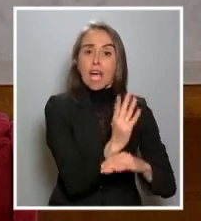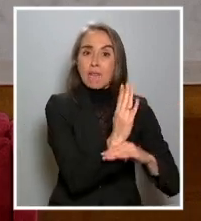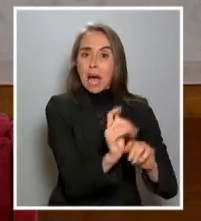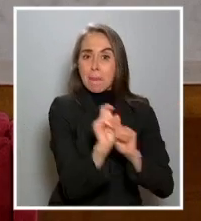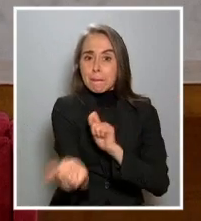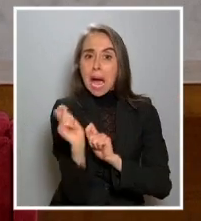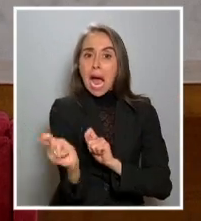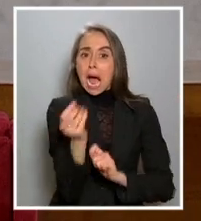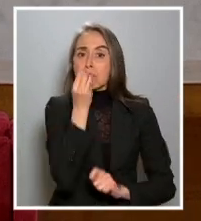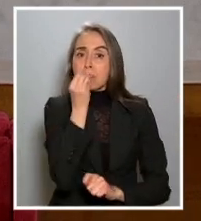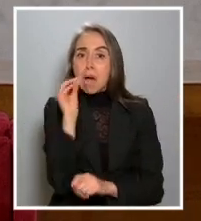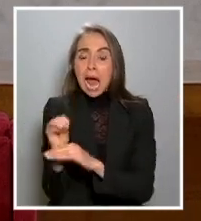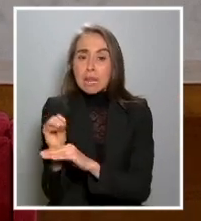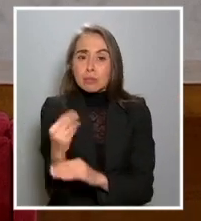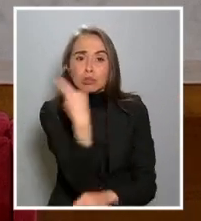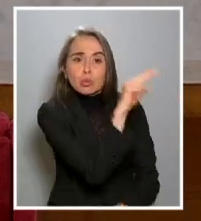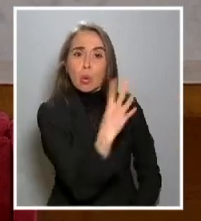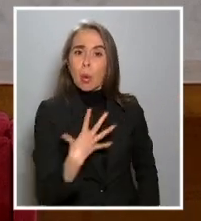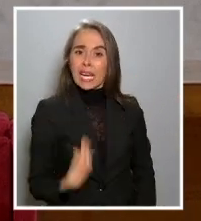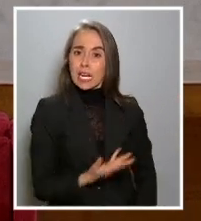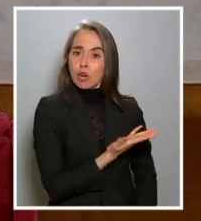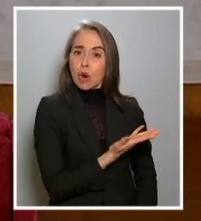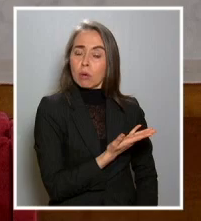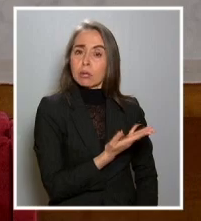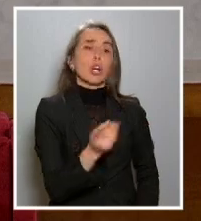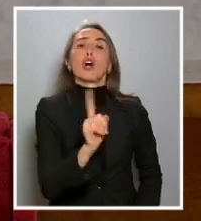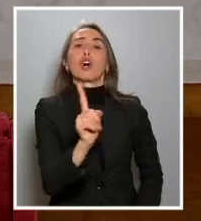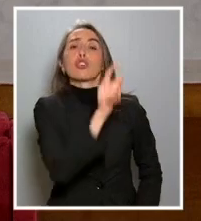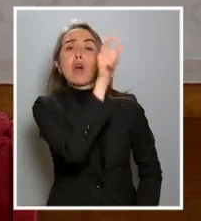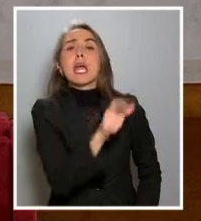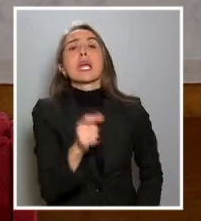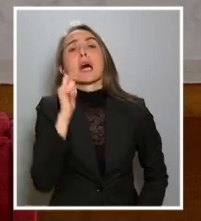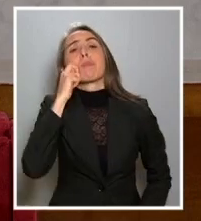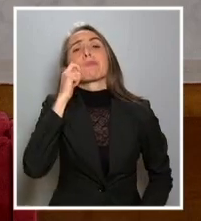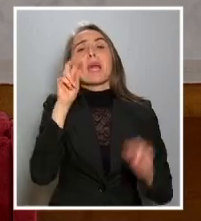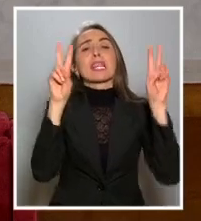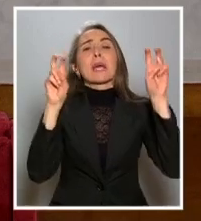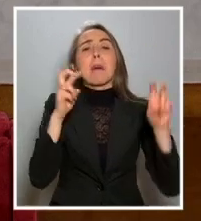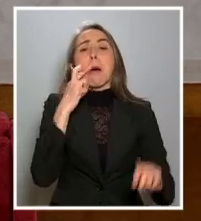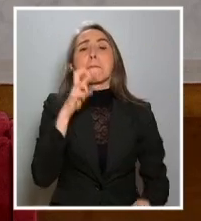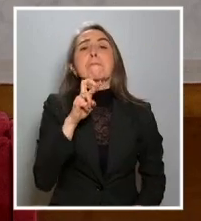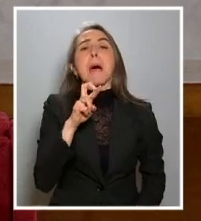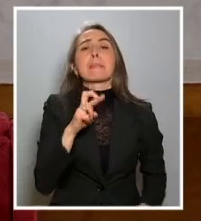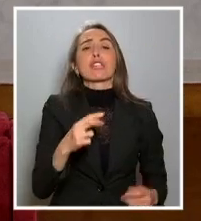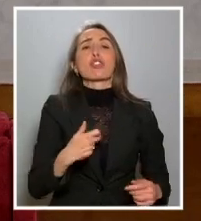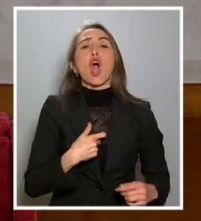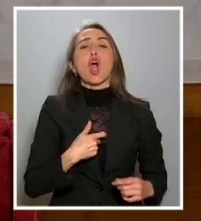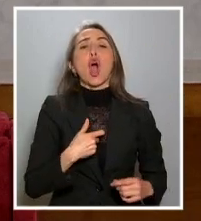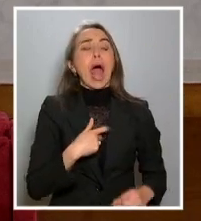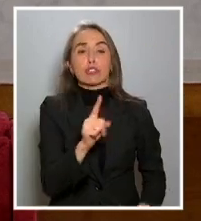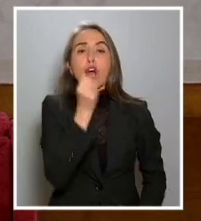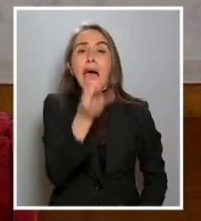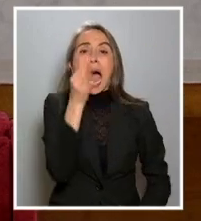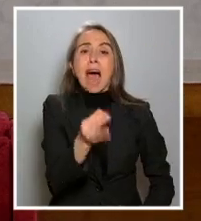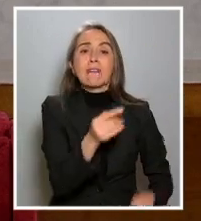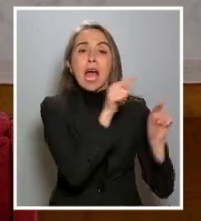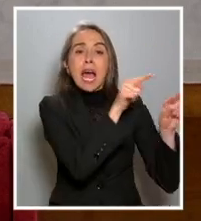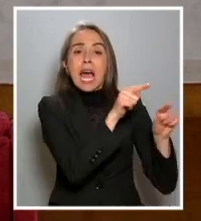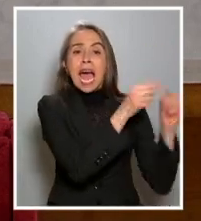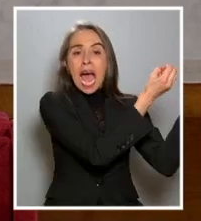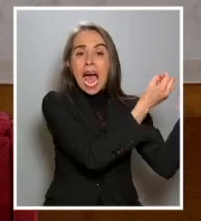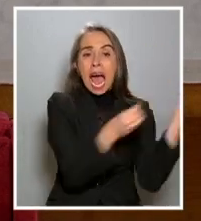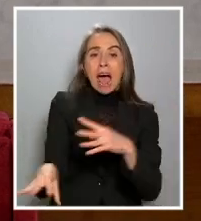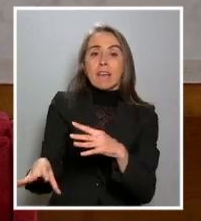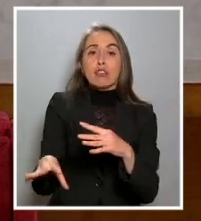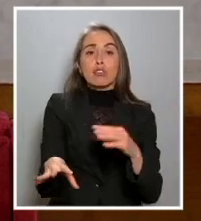básicas con sus hijos no son papitos corazón. Digámoslo con todas sus letras, lo suyo es